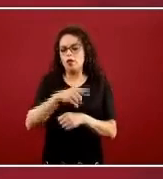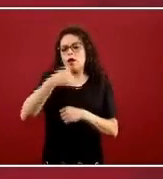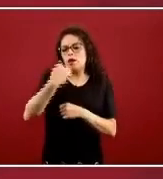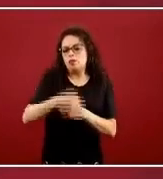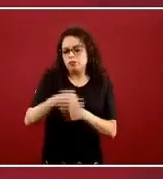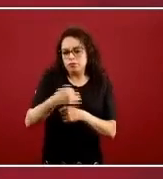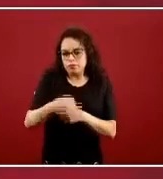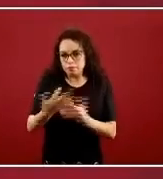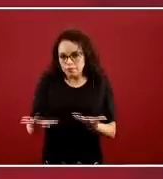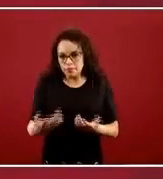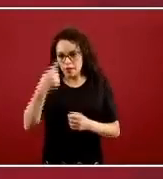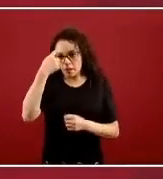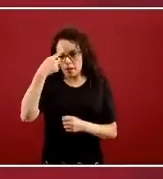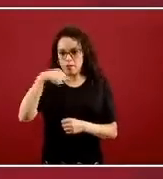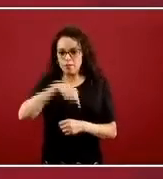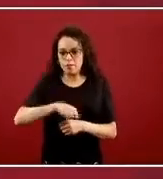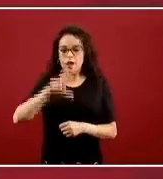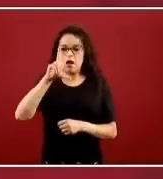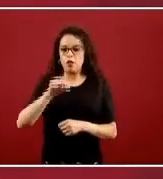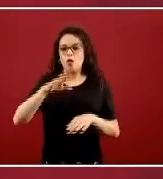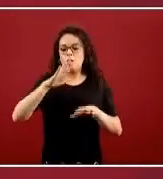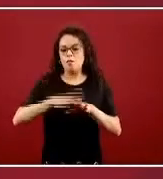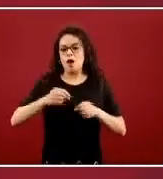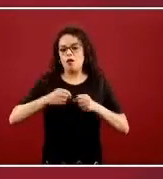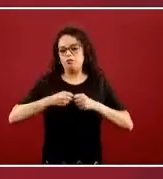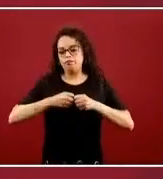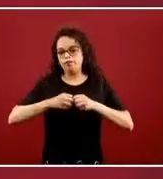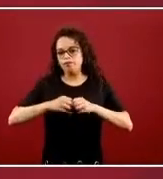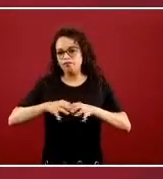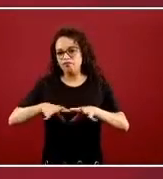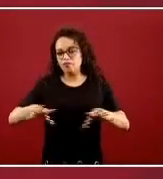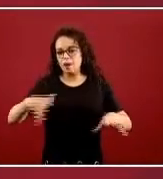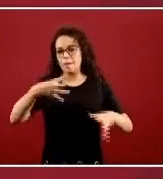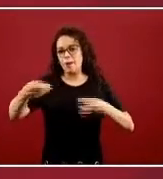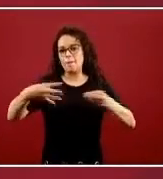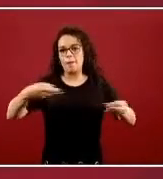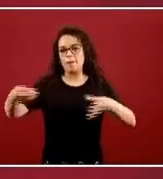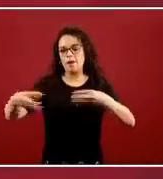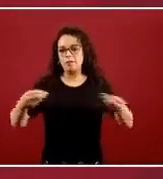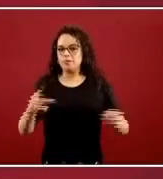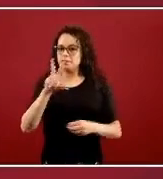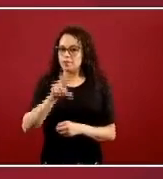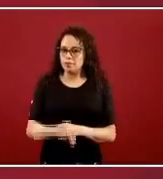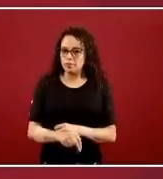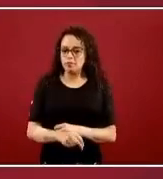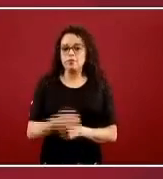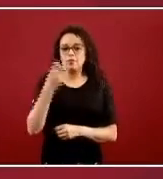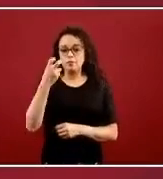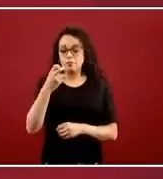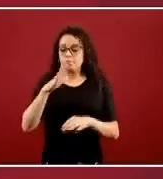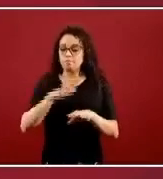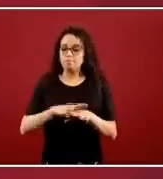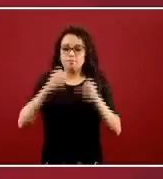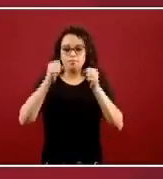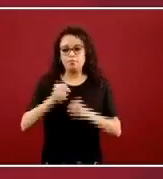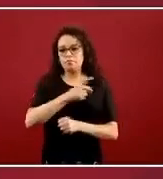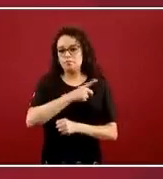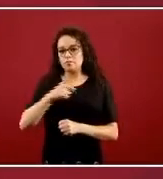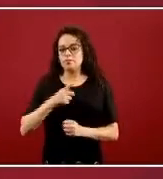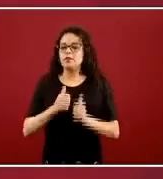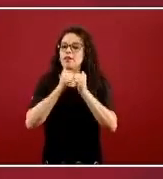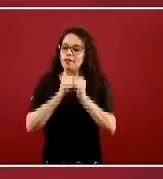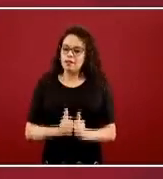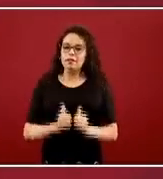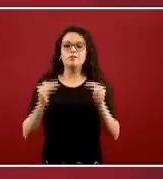de mitigación epidemiológica y lo que requiere es lo que hemos dicho, hay que quedarnos en casa. Lo seguiremos